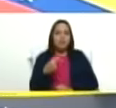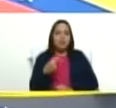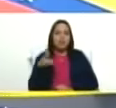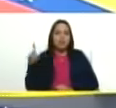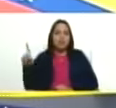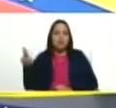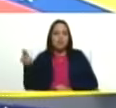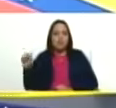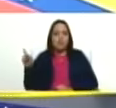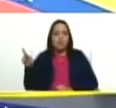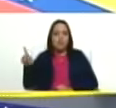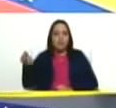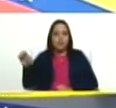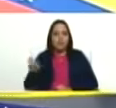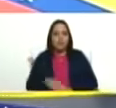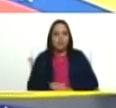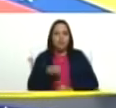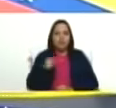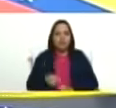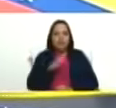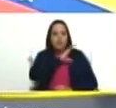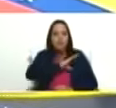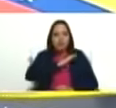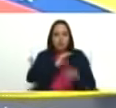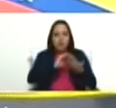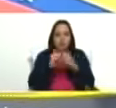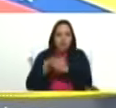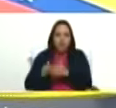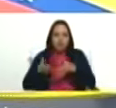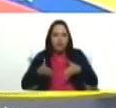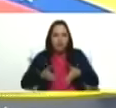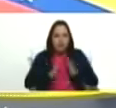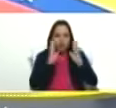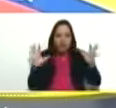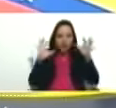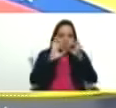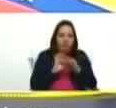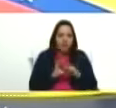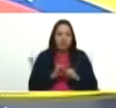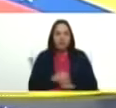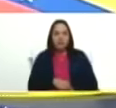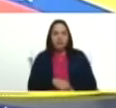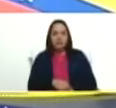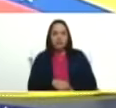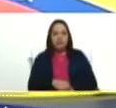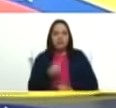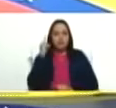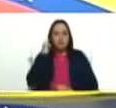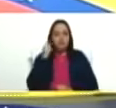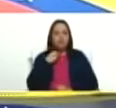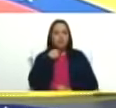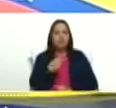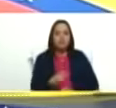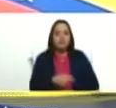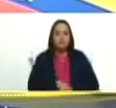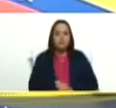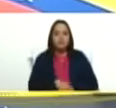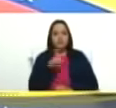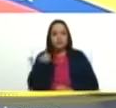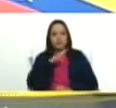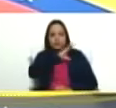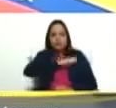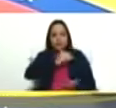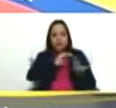Consejo Comunal Calles Unidas de la Cortada de Catia, a Mayerlin y Lesbia, su vocera. El Consejo